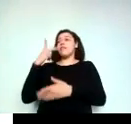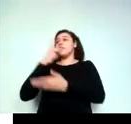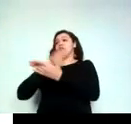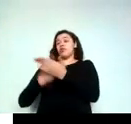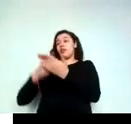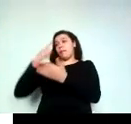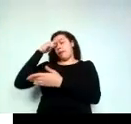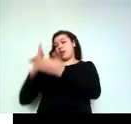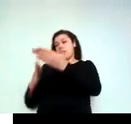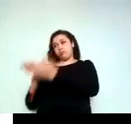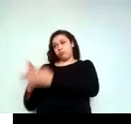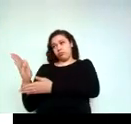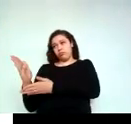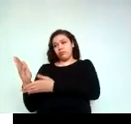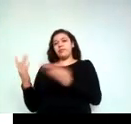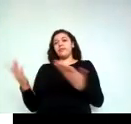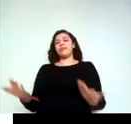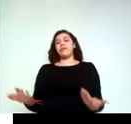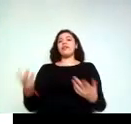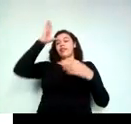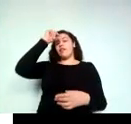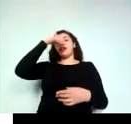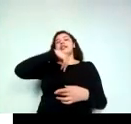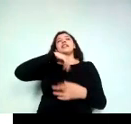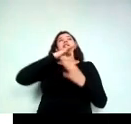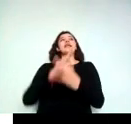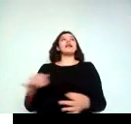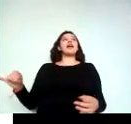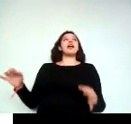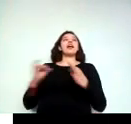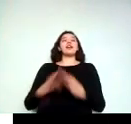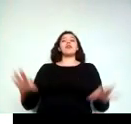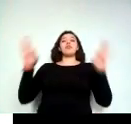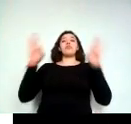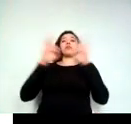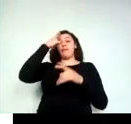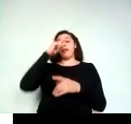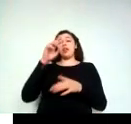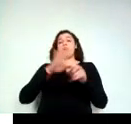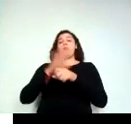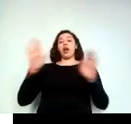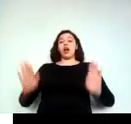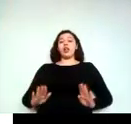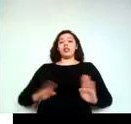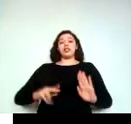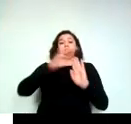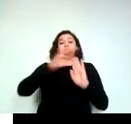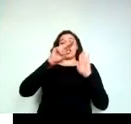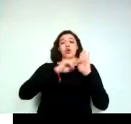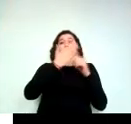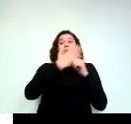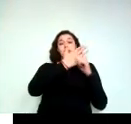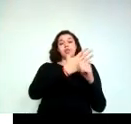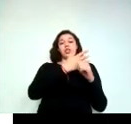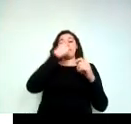de intervención, ¿de acuerdo? Entonces es muy importante tomar en cuenta estos criterios que nos establece la norma para que en función de